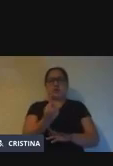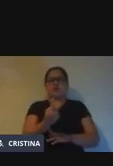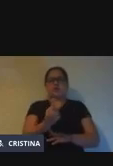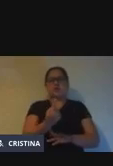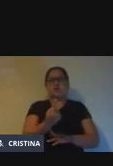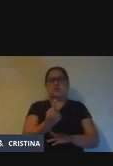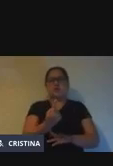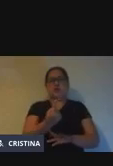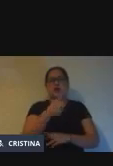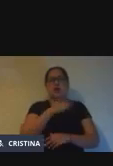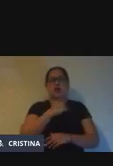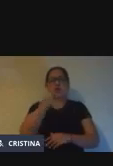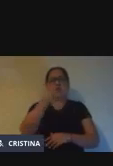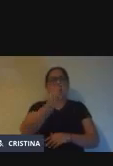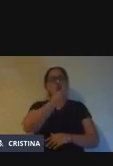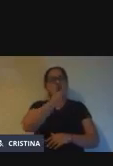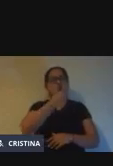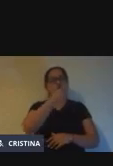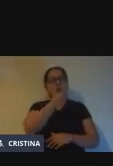neurocientífico llamado Carl